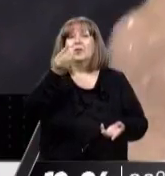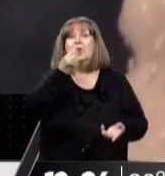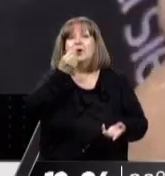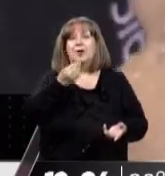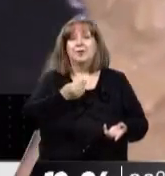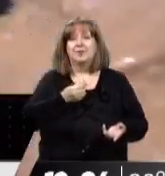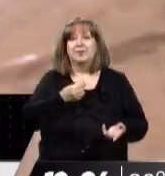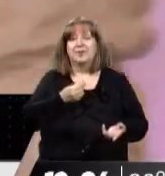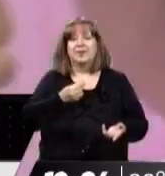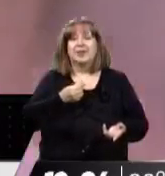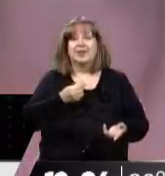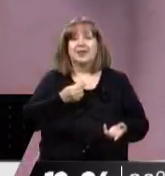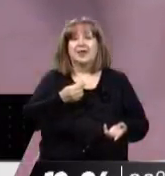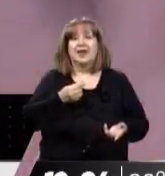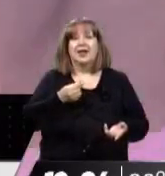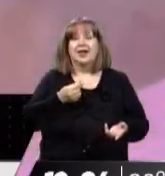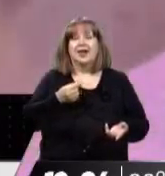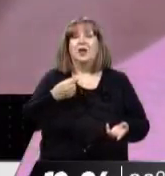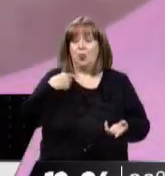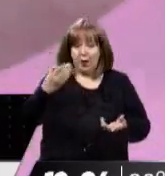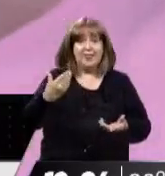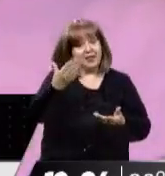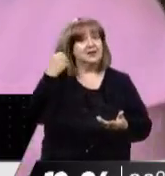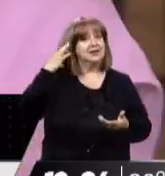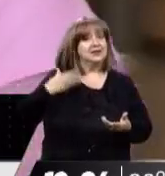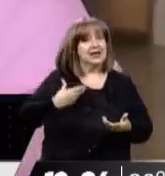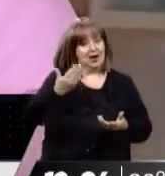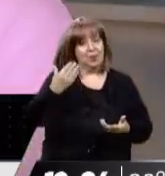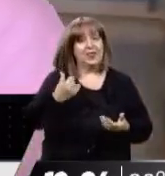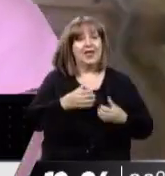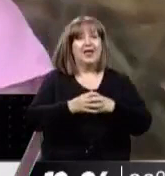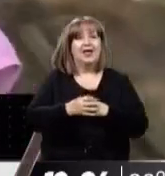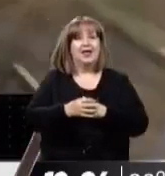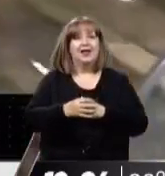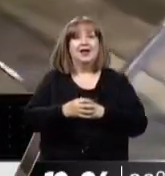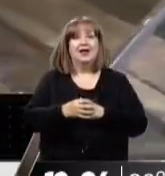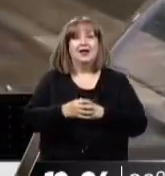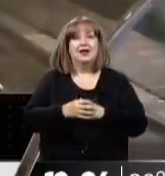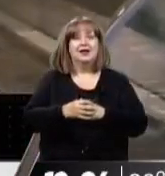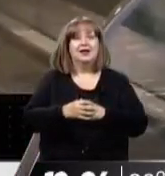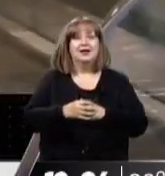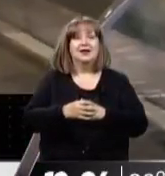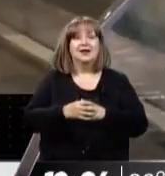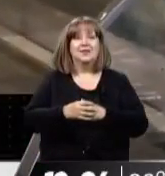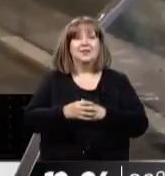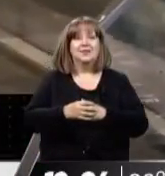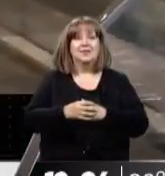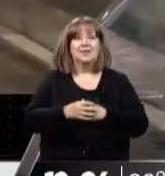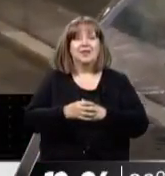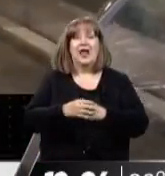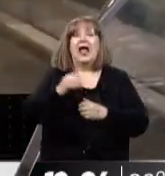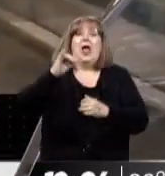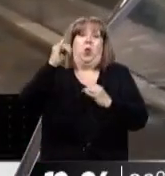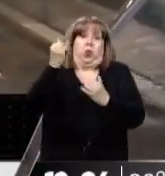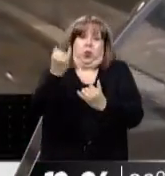supuesto, a Gisela, llevarle para que pruebe. Ya lo que dice Neddy. Claro. Bueno, sí, probarlo y te va a encantar. Pasa que no es dietético,